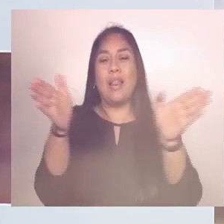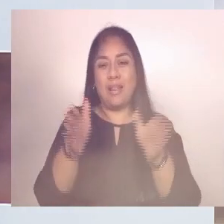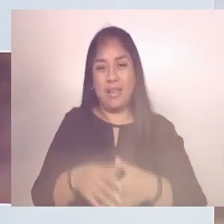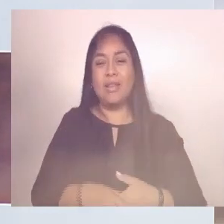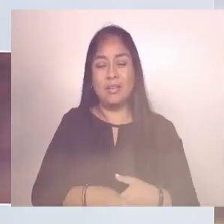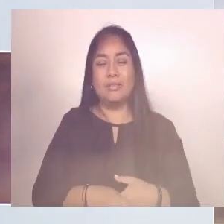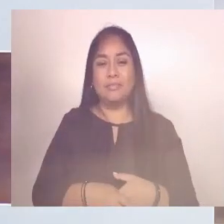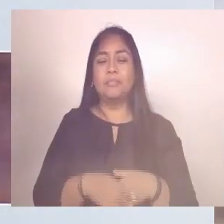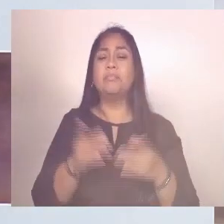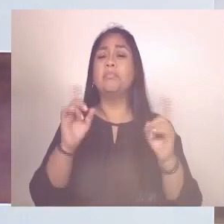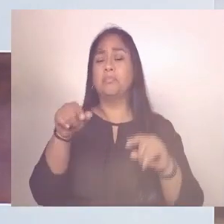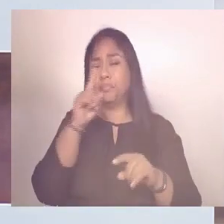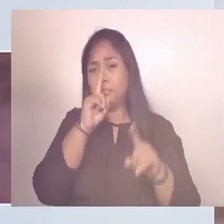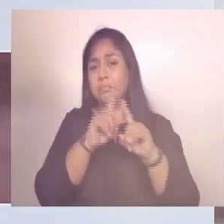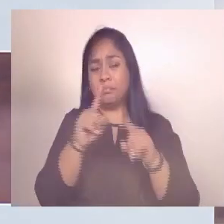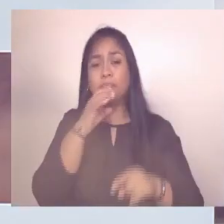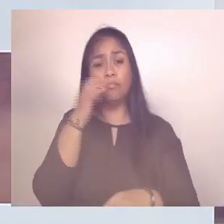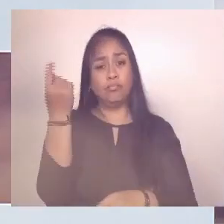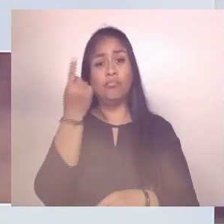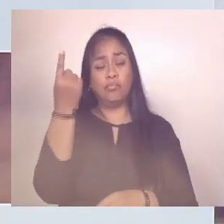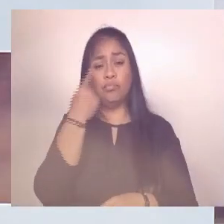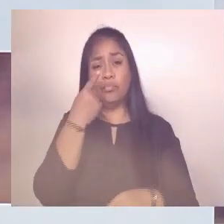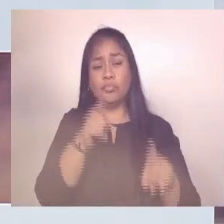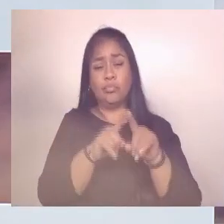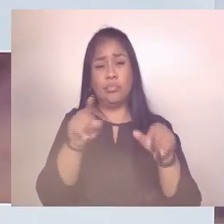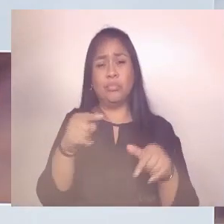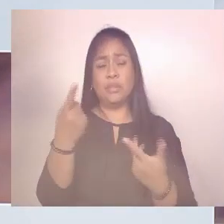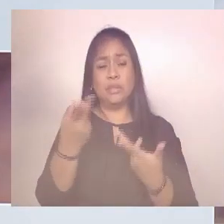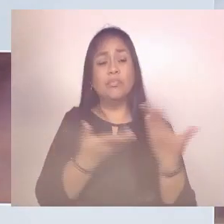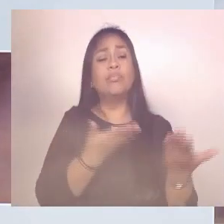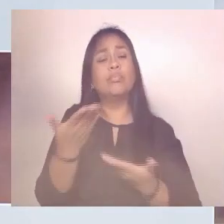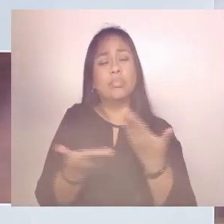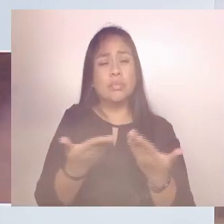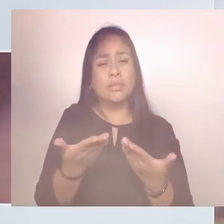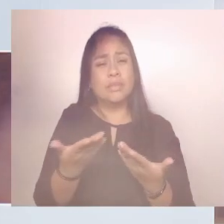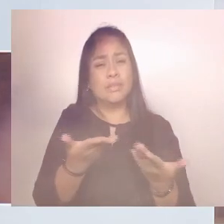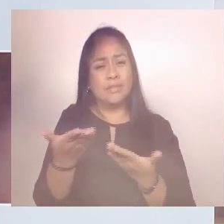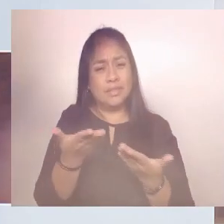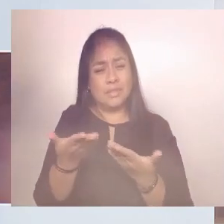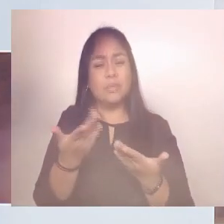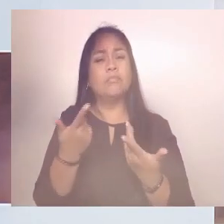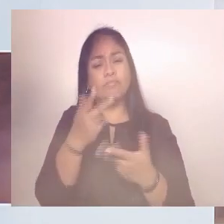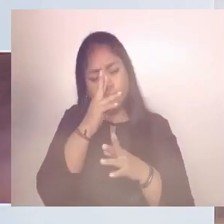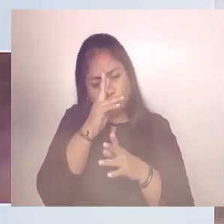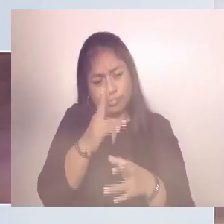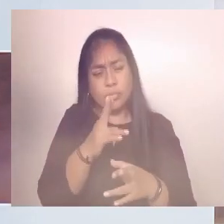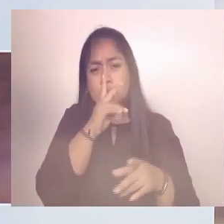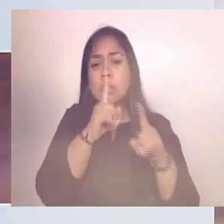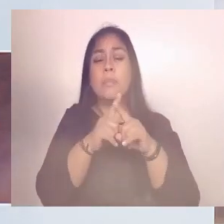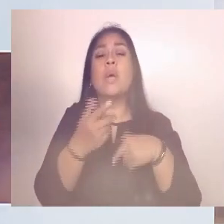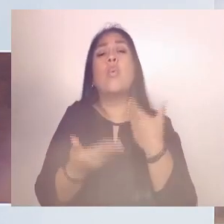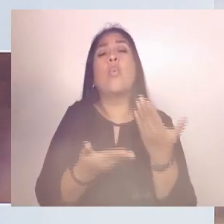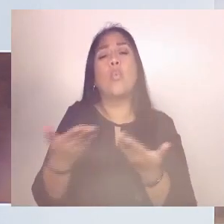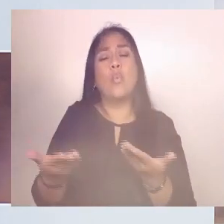Y entonces es importante esa calidad de la atención que ustedes les van a brindar con pertinencia y sobre todo con un trato